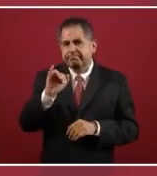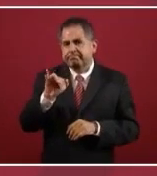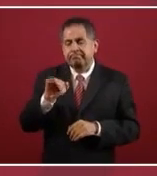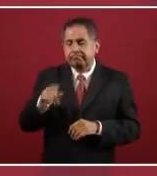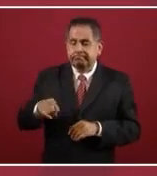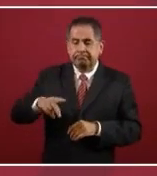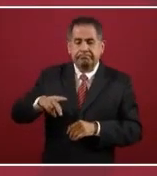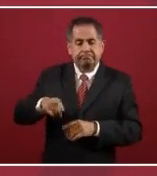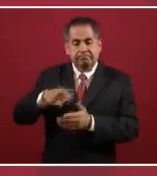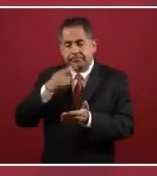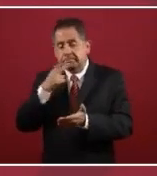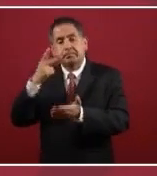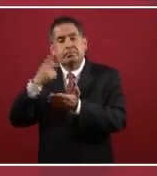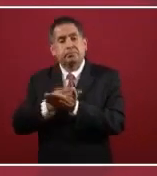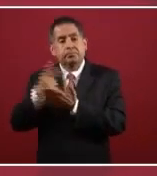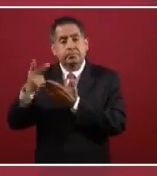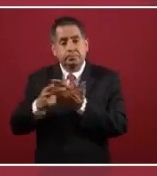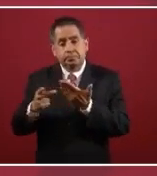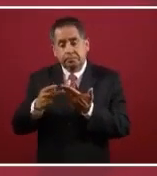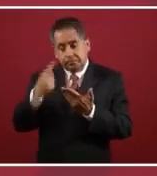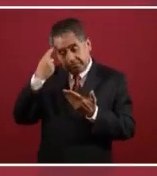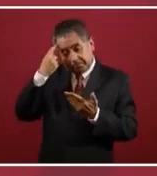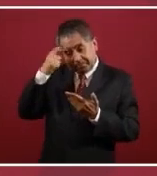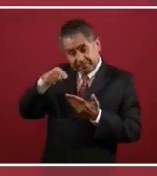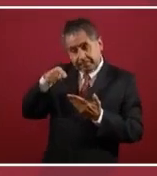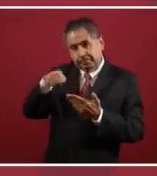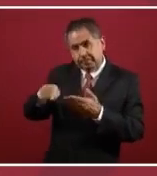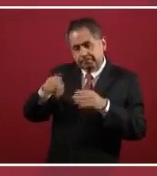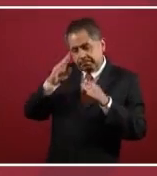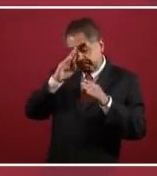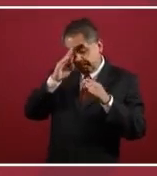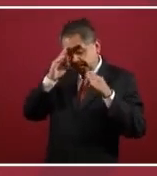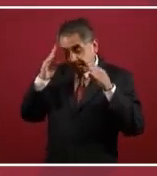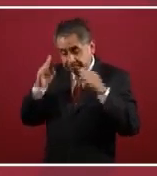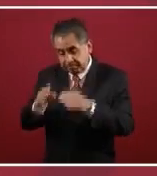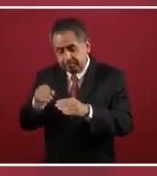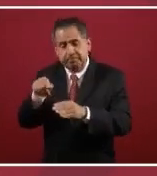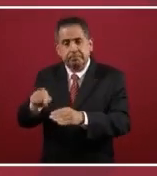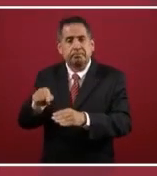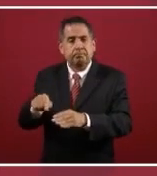el mejor programa en su